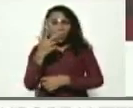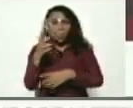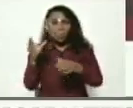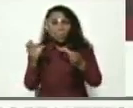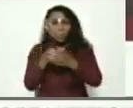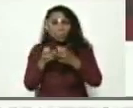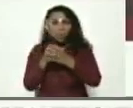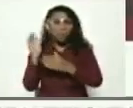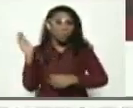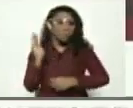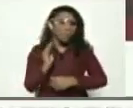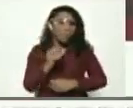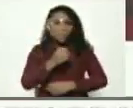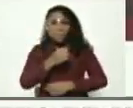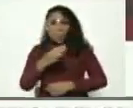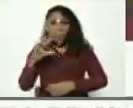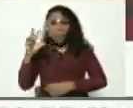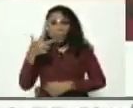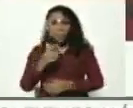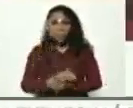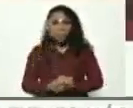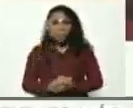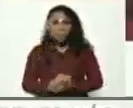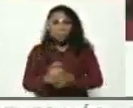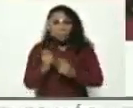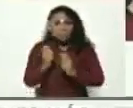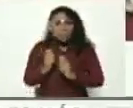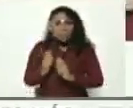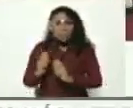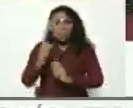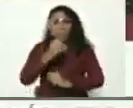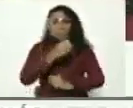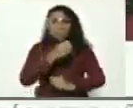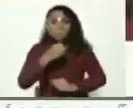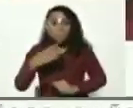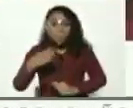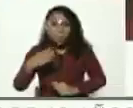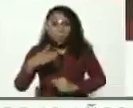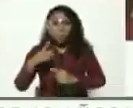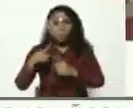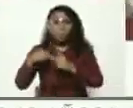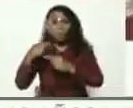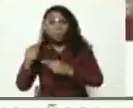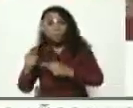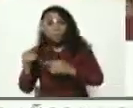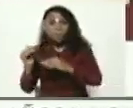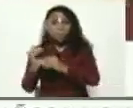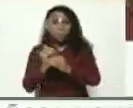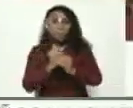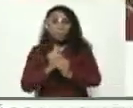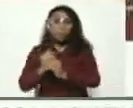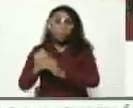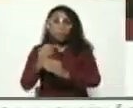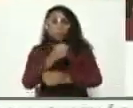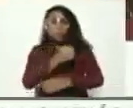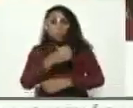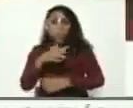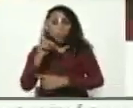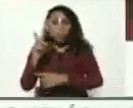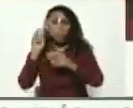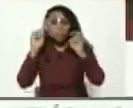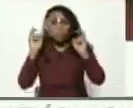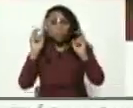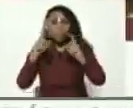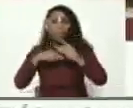cuarterones provienen de blanco y tercerón. Los quinterones de blanco y cuarterón son iguales a los blancos en sus facciones